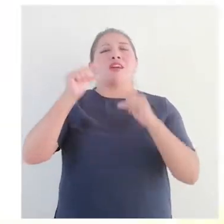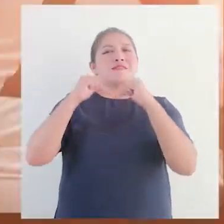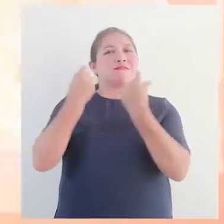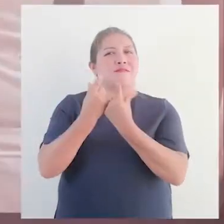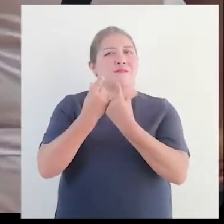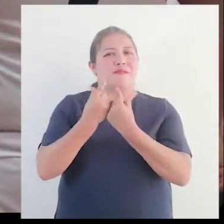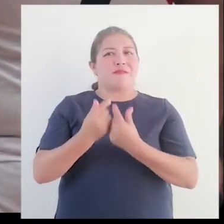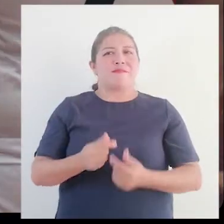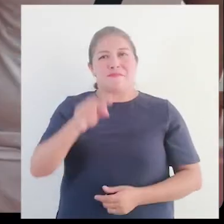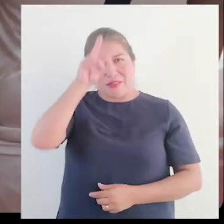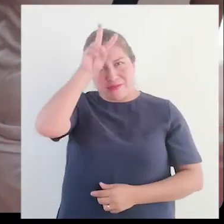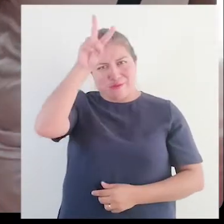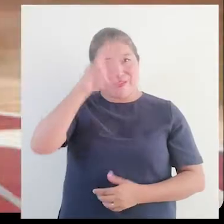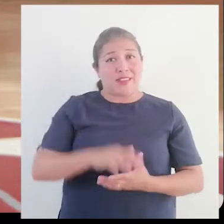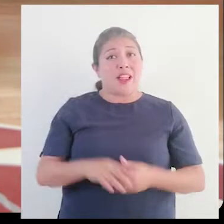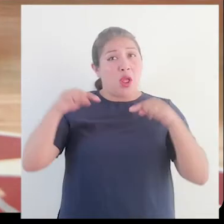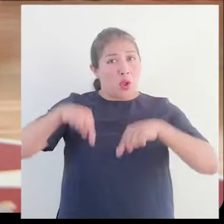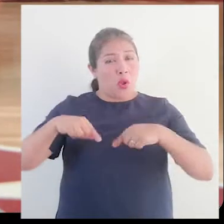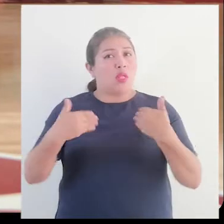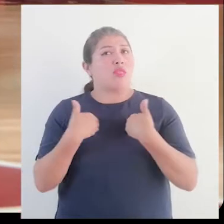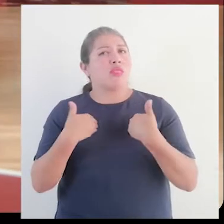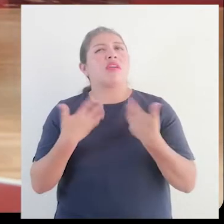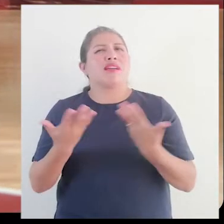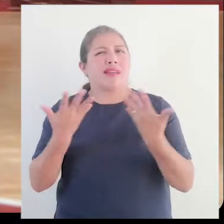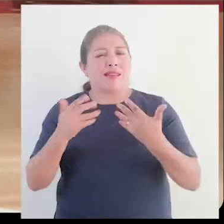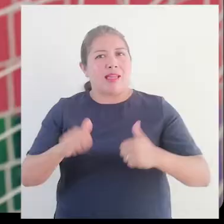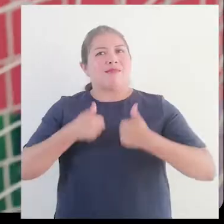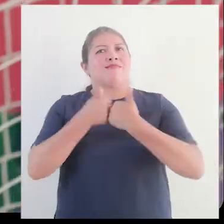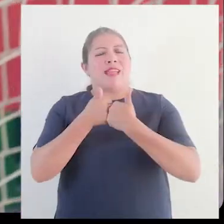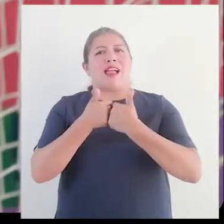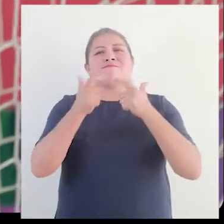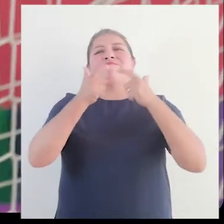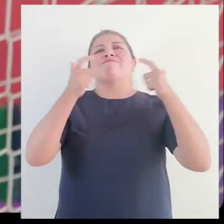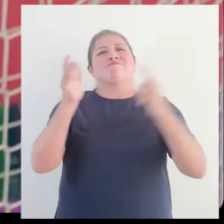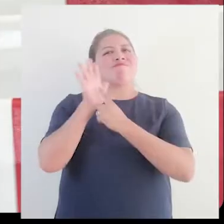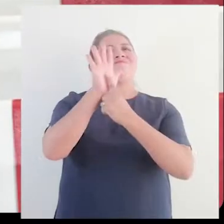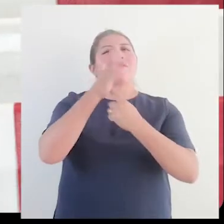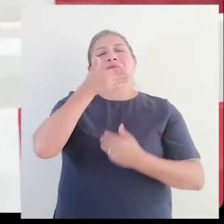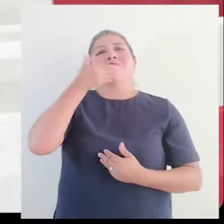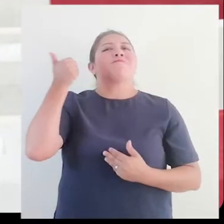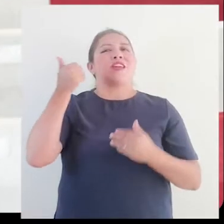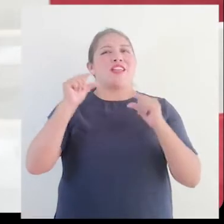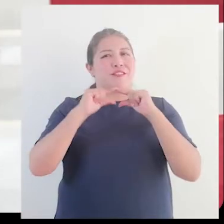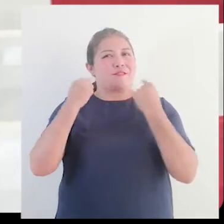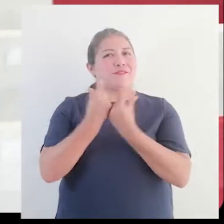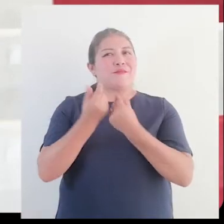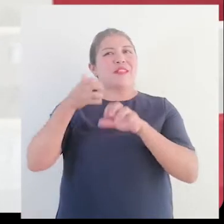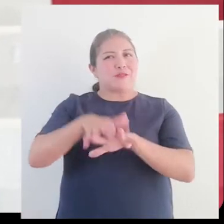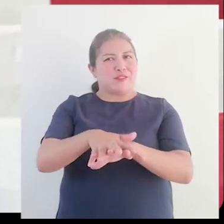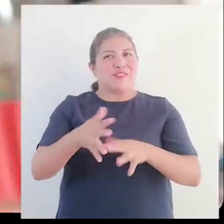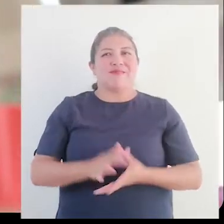mundo. Hoy tenemos el reto de abrazar la grandeza y de ser también la mejor sede de la